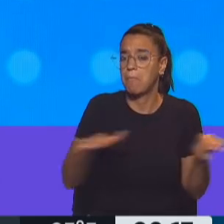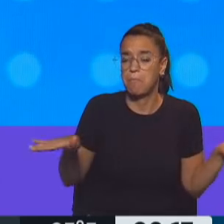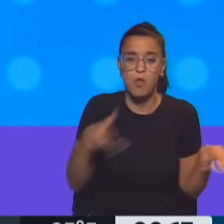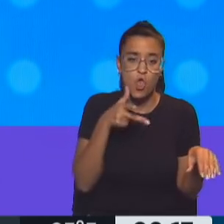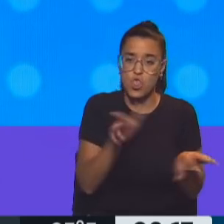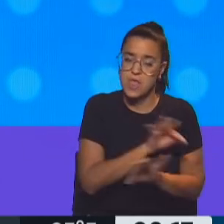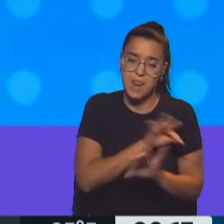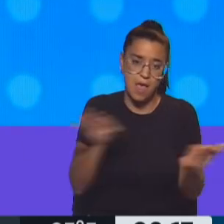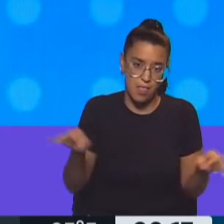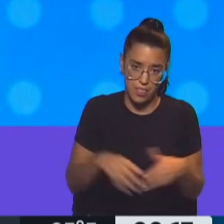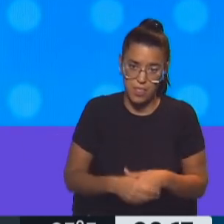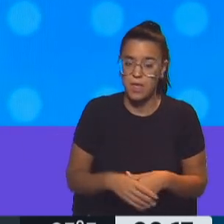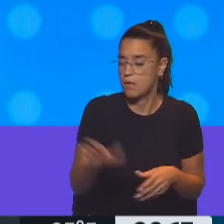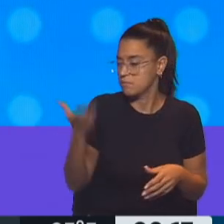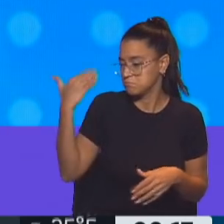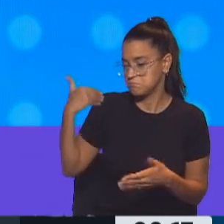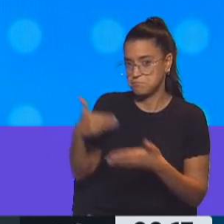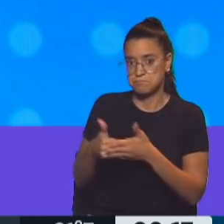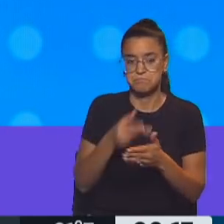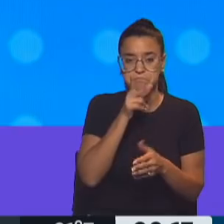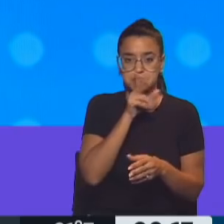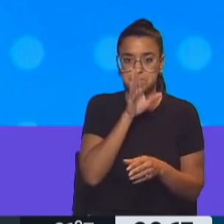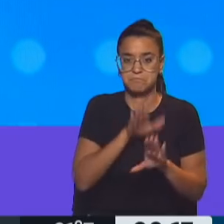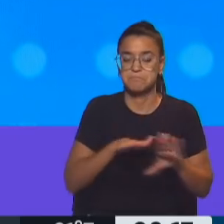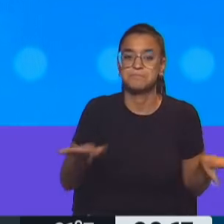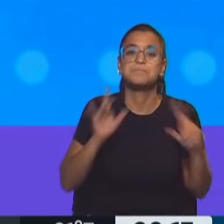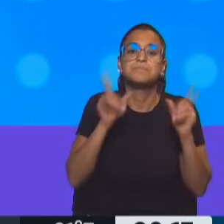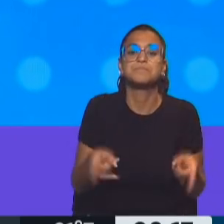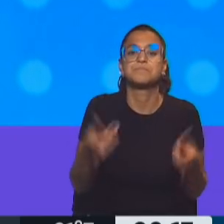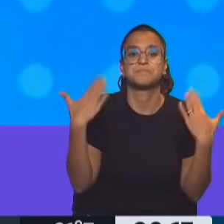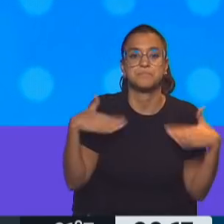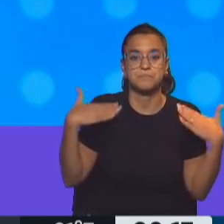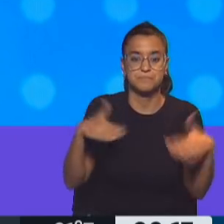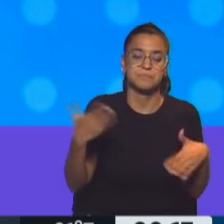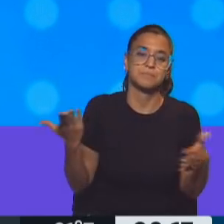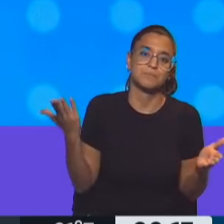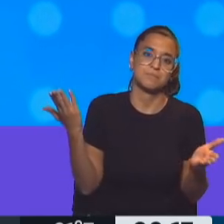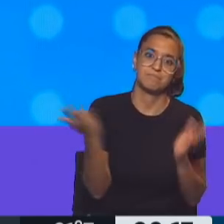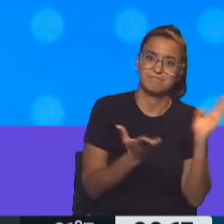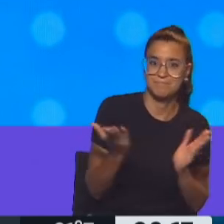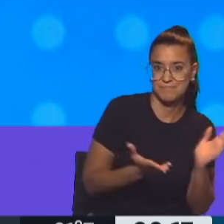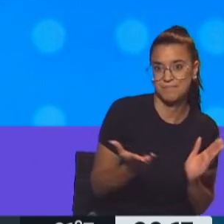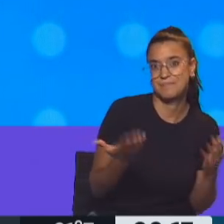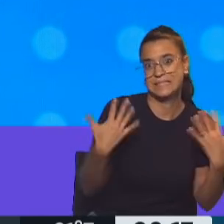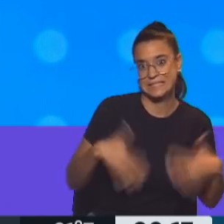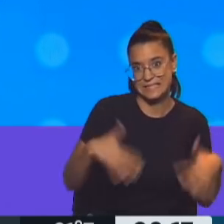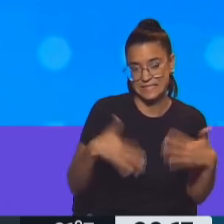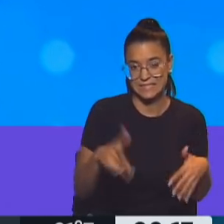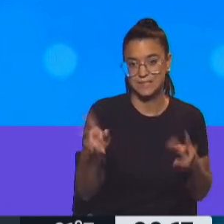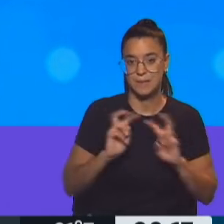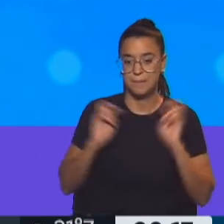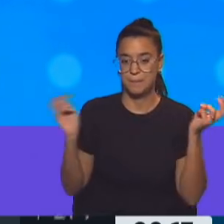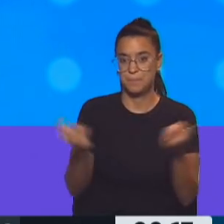referencia no ha hecho referencia en los últimos días e insisto la imagen de maría eugenia vidal muy golpeada por esta mesa judicial